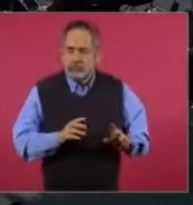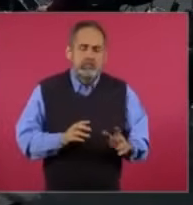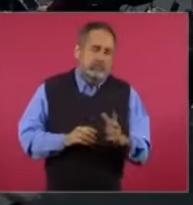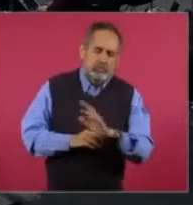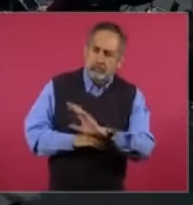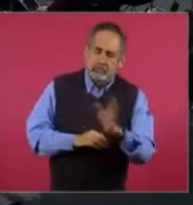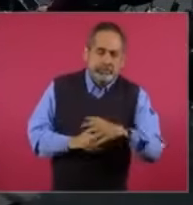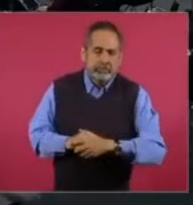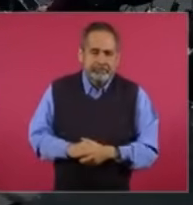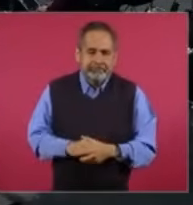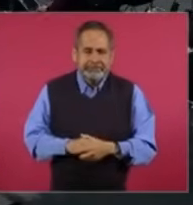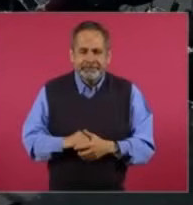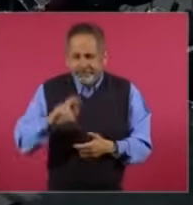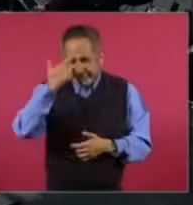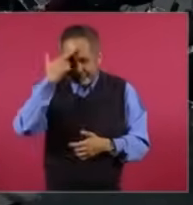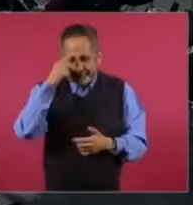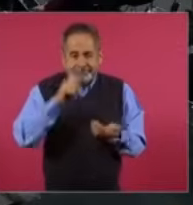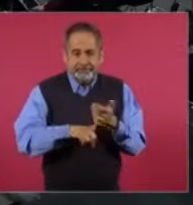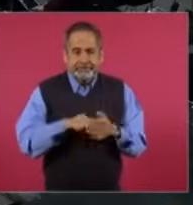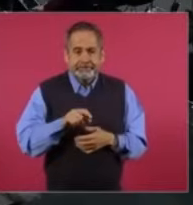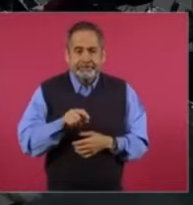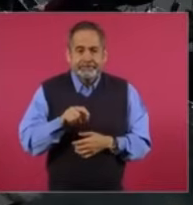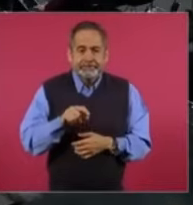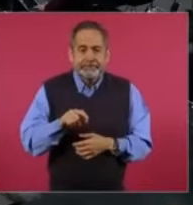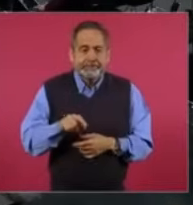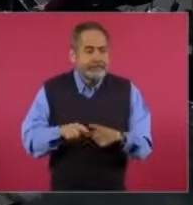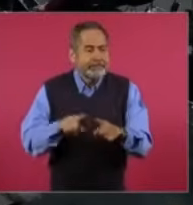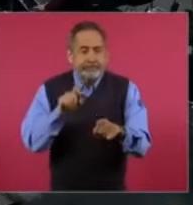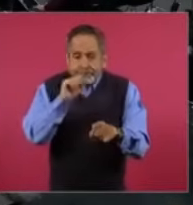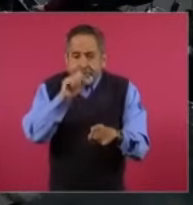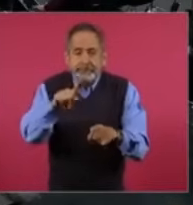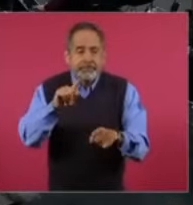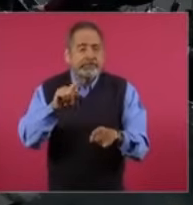Al grado que hasta la misma presidenta ayer